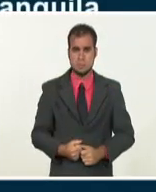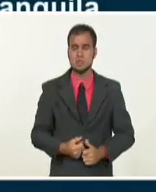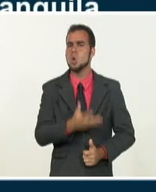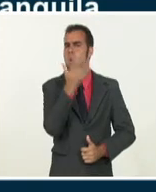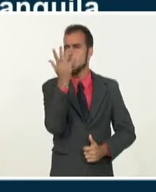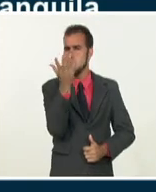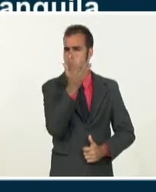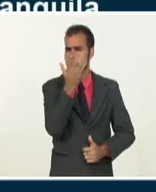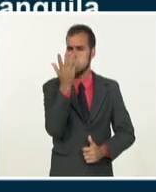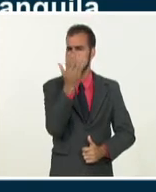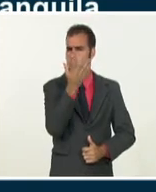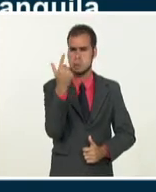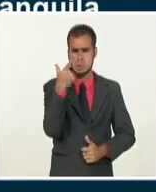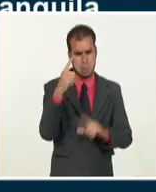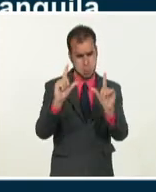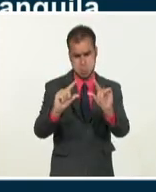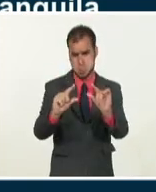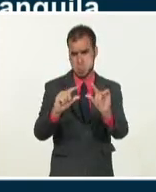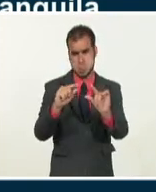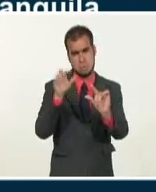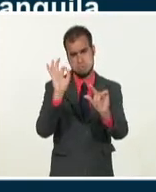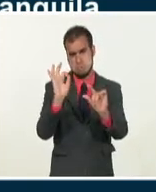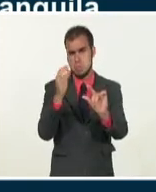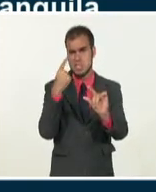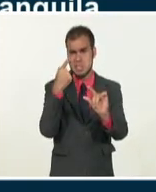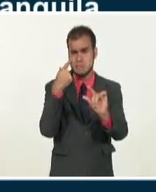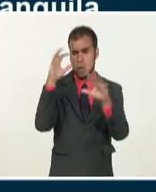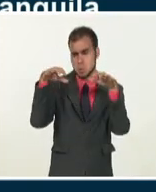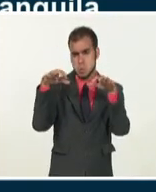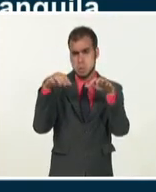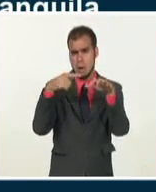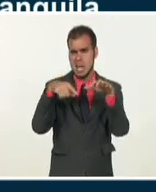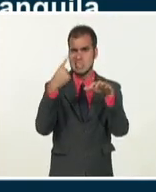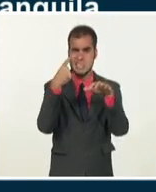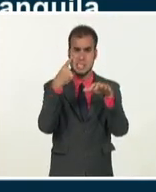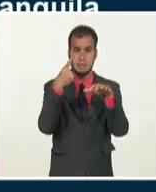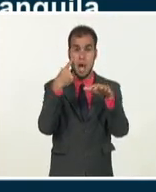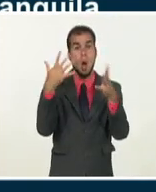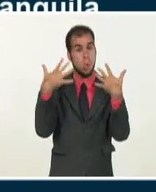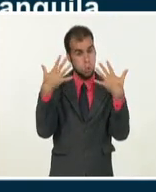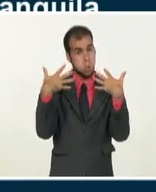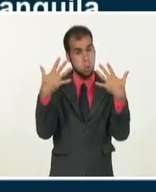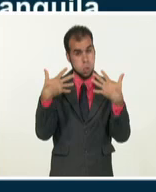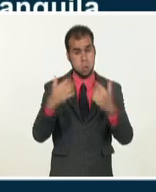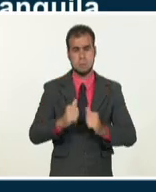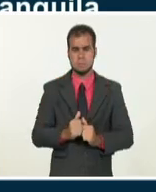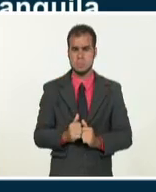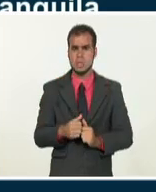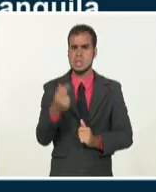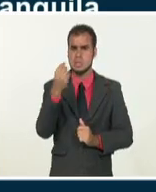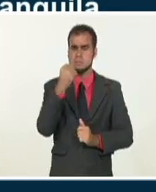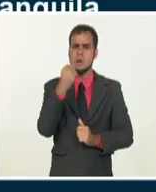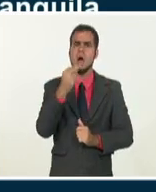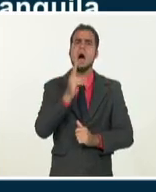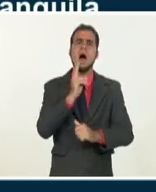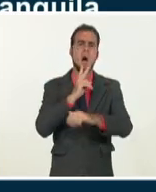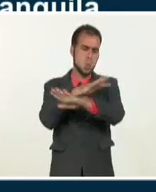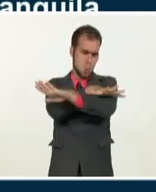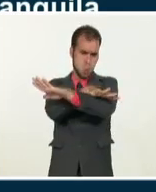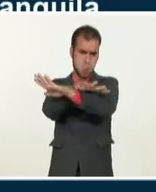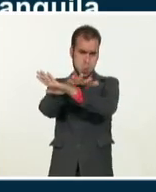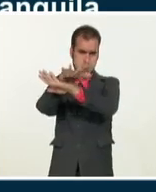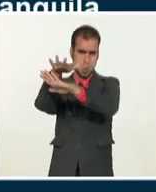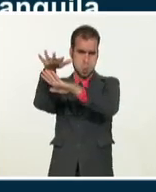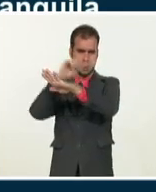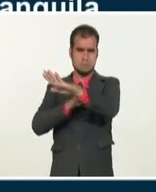variables débiles. Esto, conjugado con la alta humedad, nos va a dar una mayor sensación de calor y también va a producir que tengamos mar tranquila en la mayor parte de nuestros litorales, solamente poco oleaje